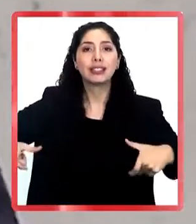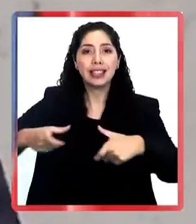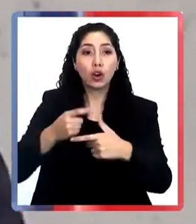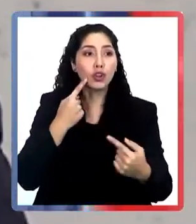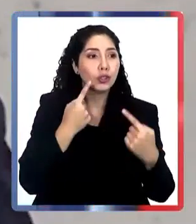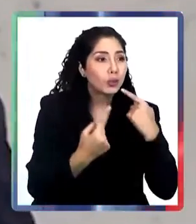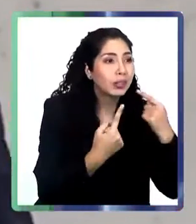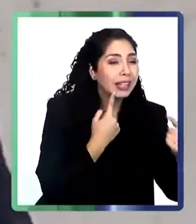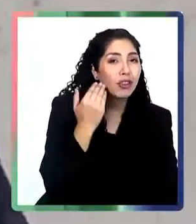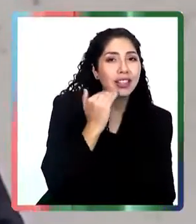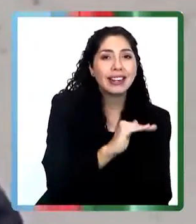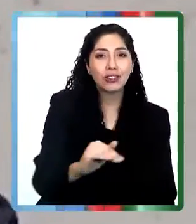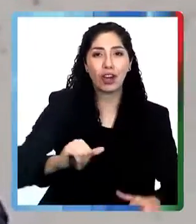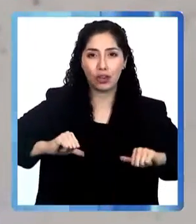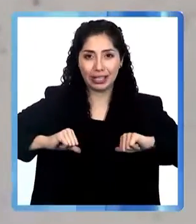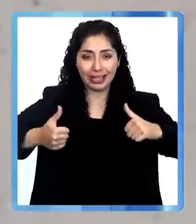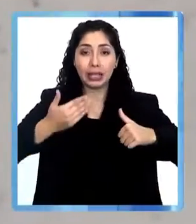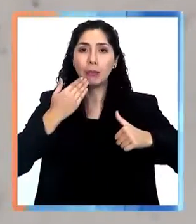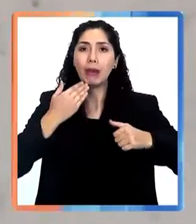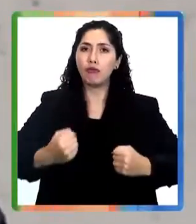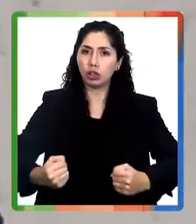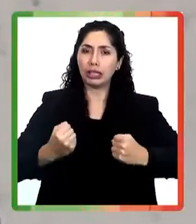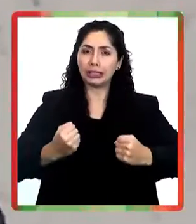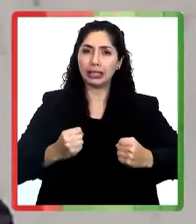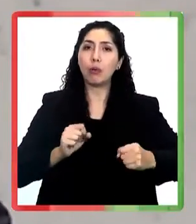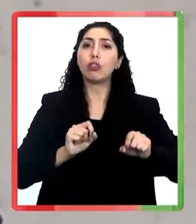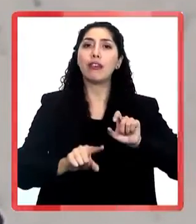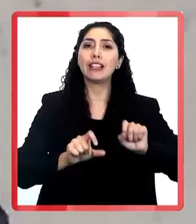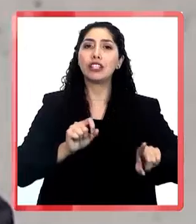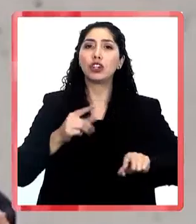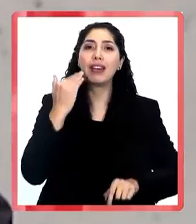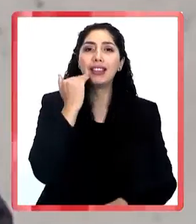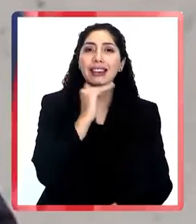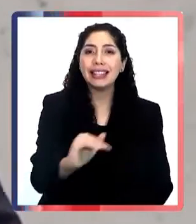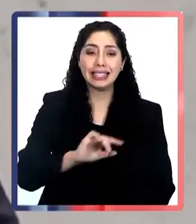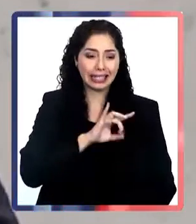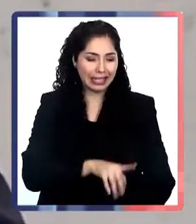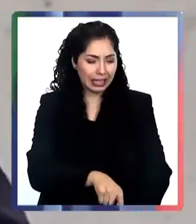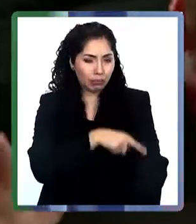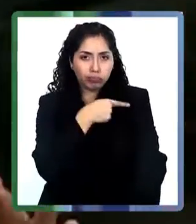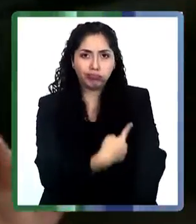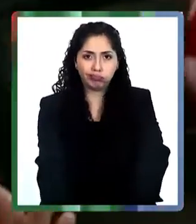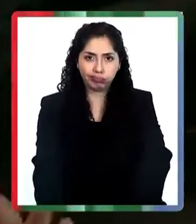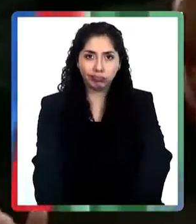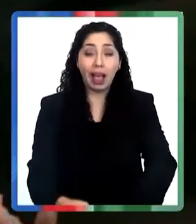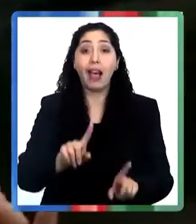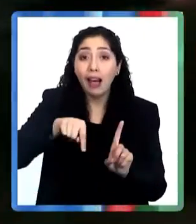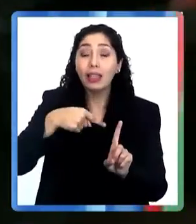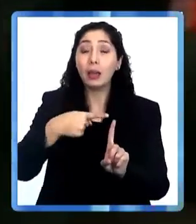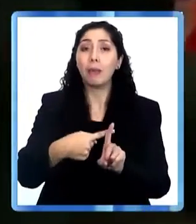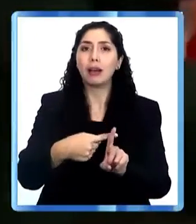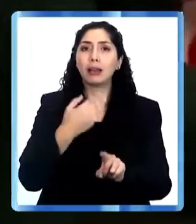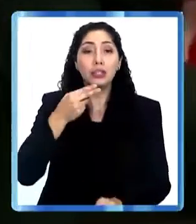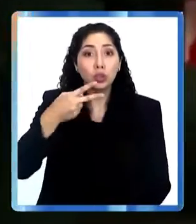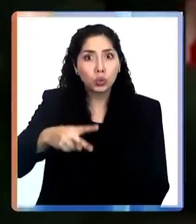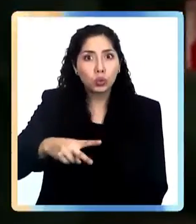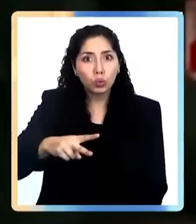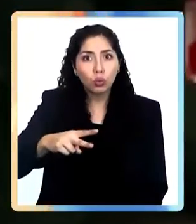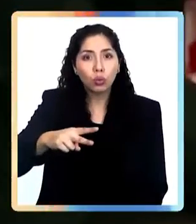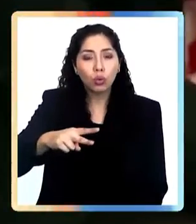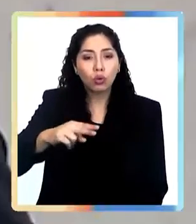de niños niñas y adolescentes y fortaleceremos la defensoría de la niñez a lo largo de chile encontremos sin